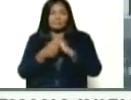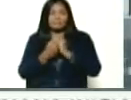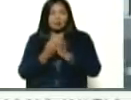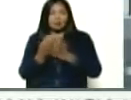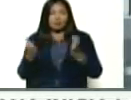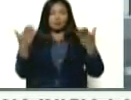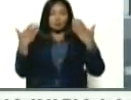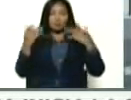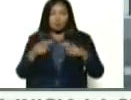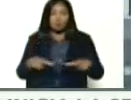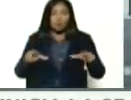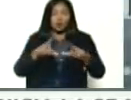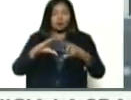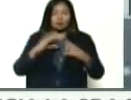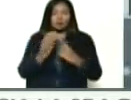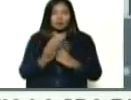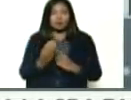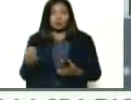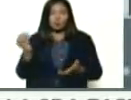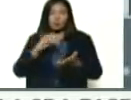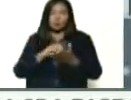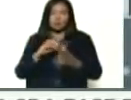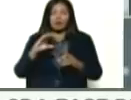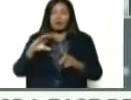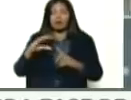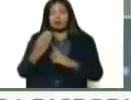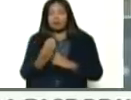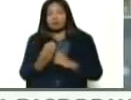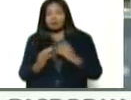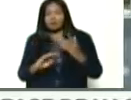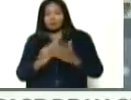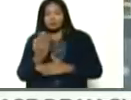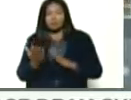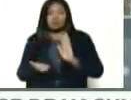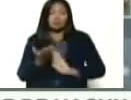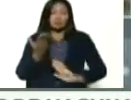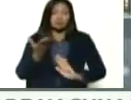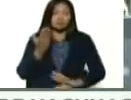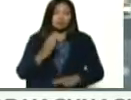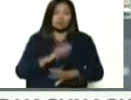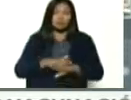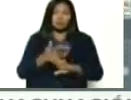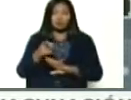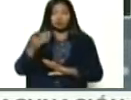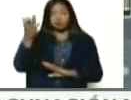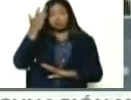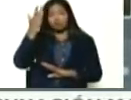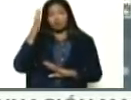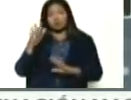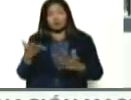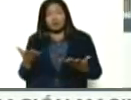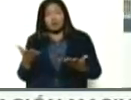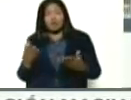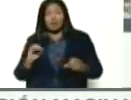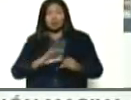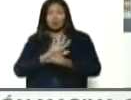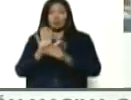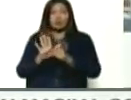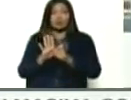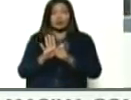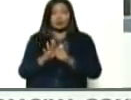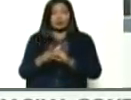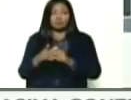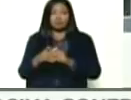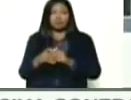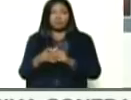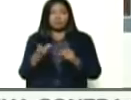en el aula de clases cuando bolt una clase la ventilación es fundamental porque tú sabes que el coronavirus se transmite a través del